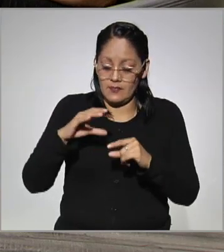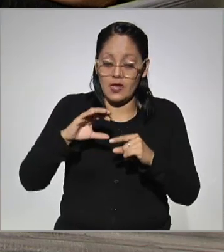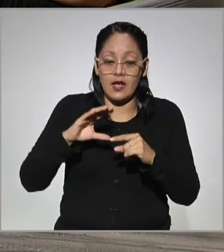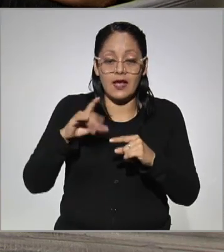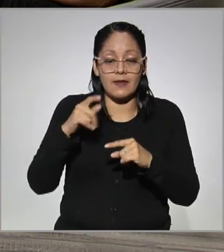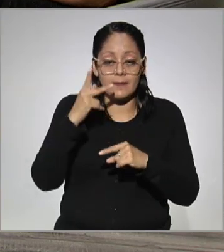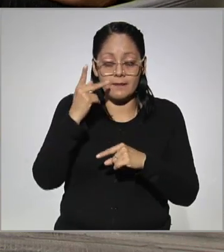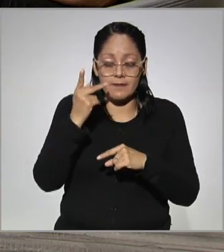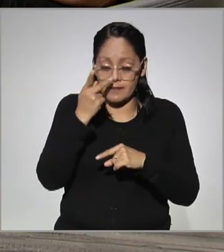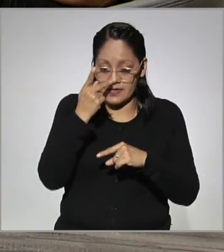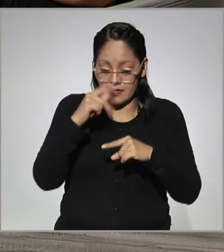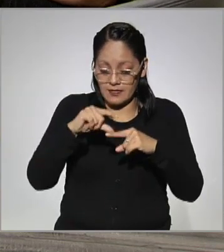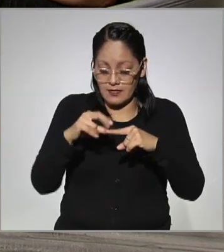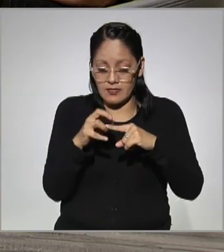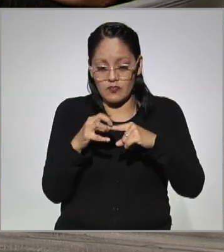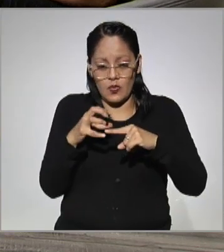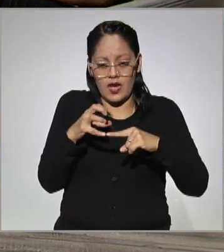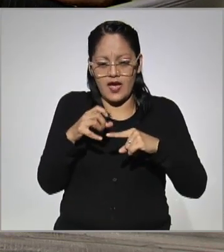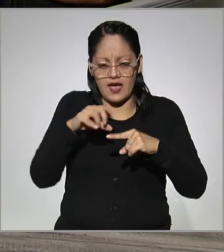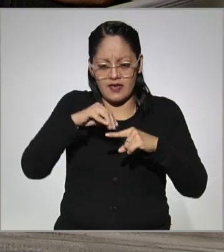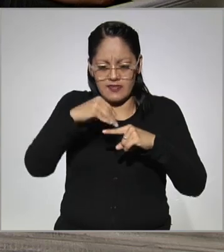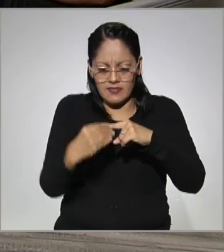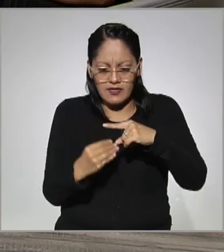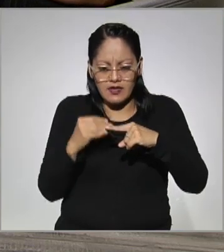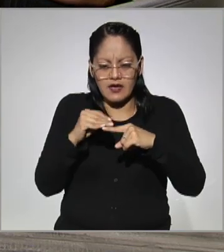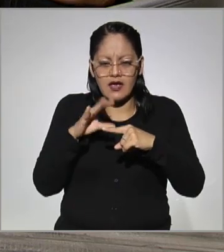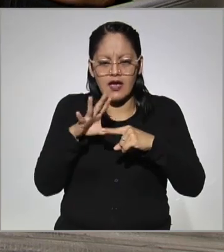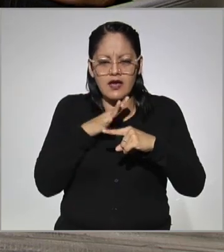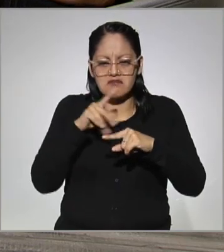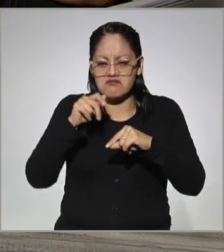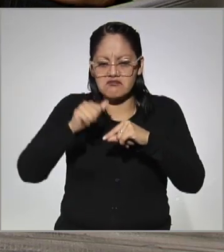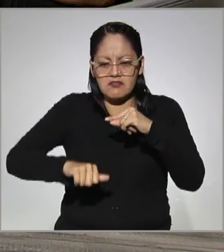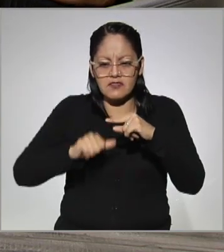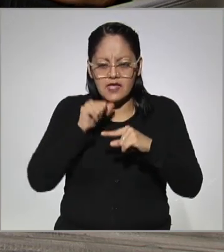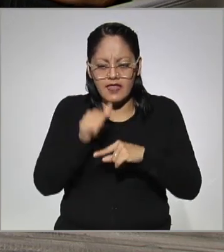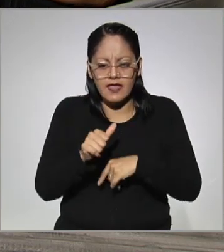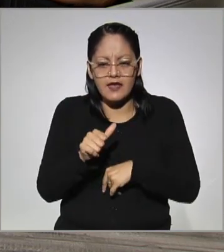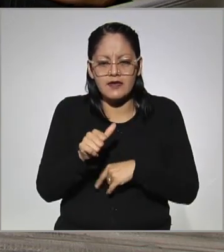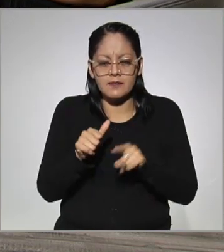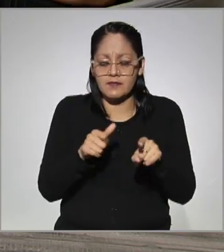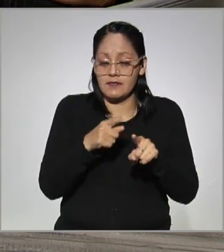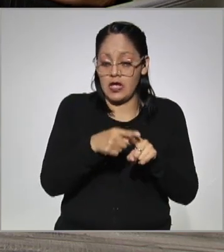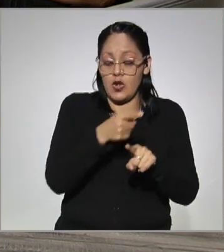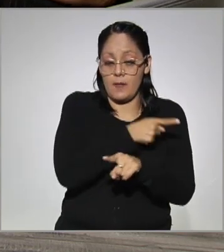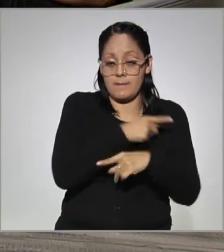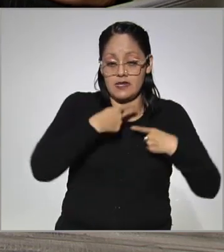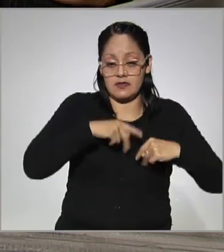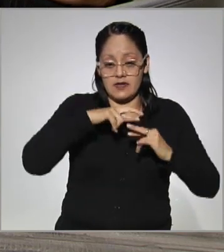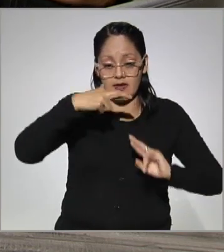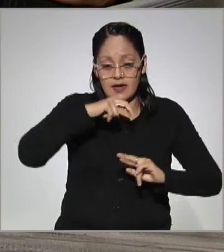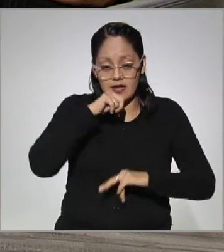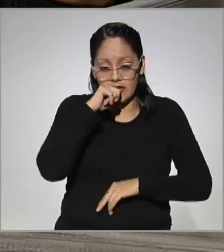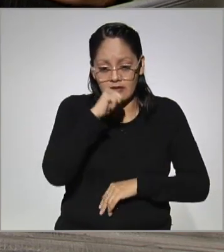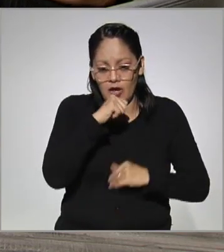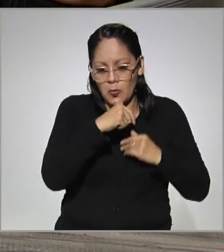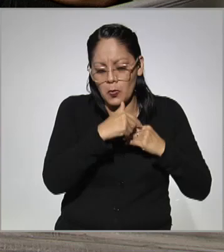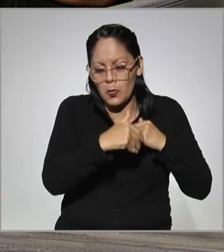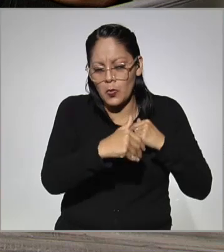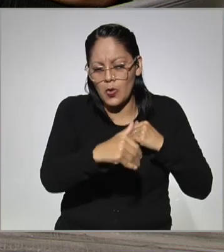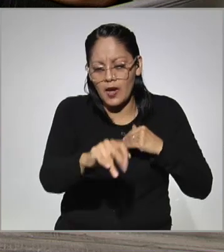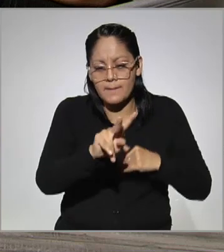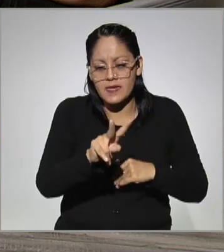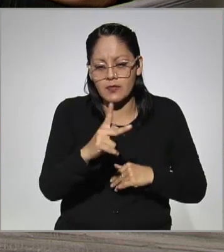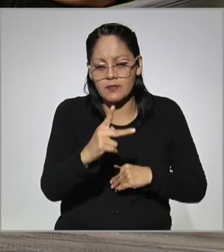tipo de cáncer, y si la persona dejó de tener vida sexual por un periodo muy largo, el virus desapareció, persiste